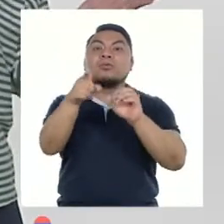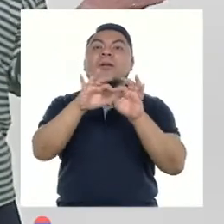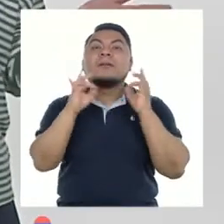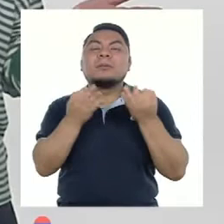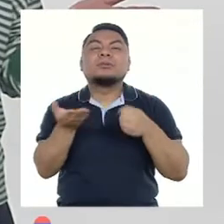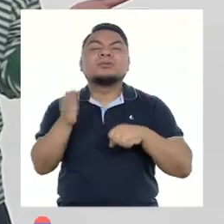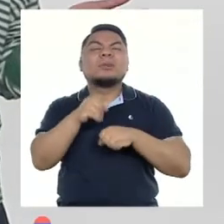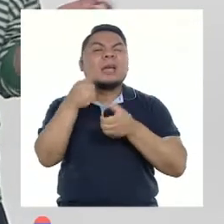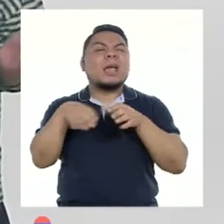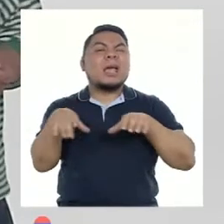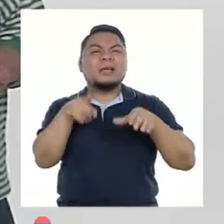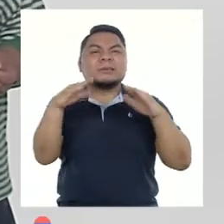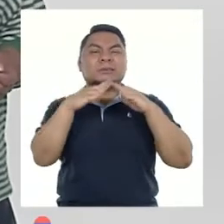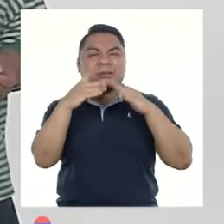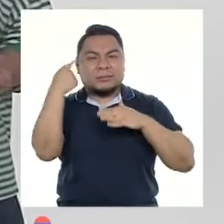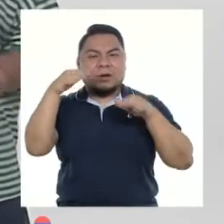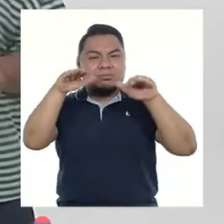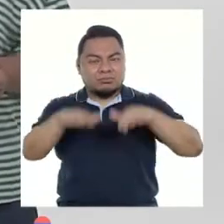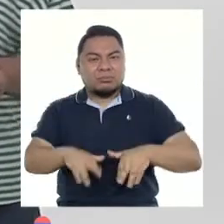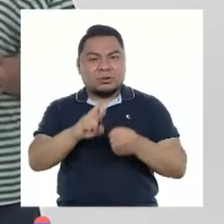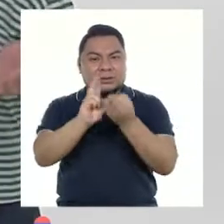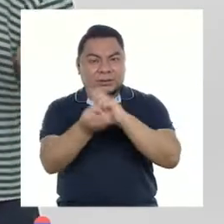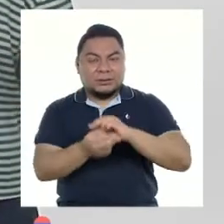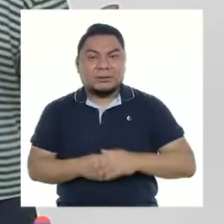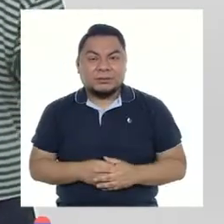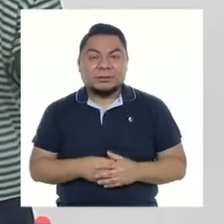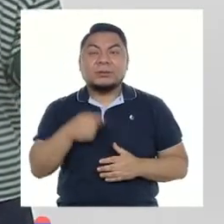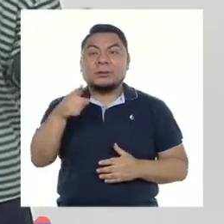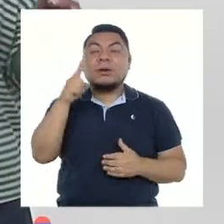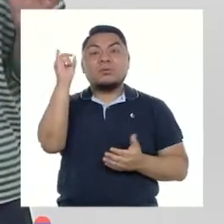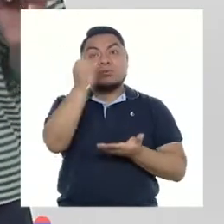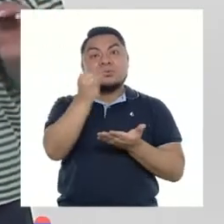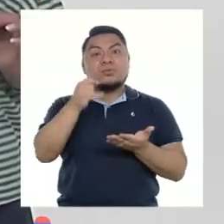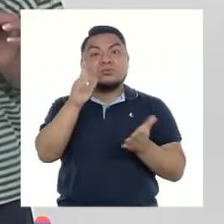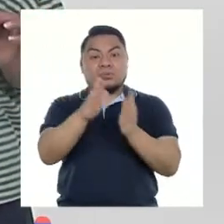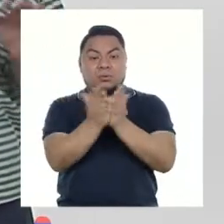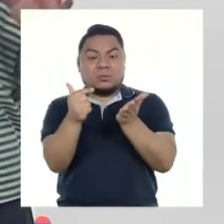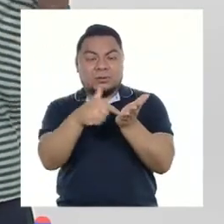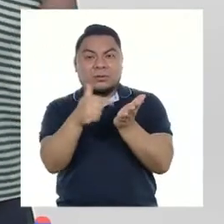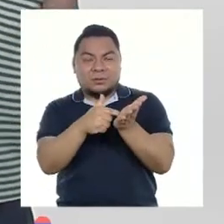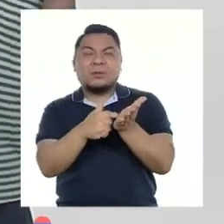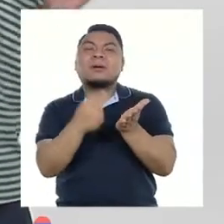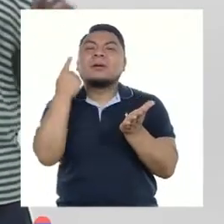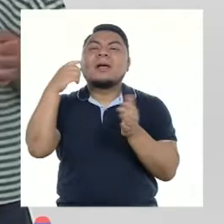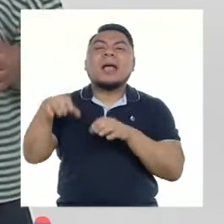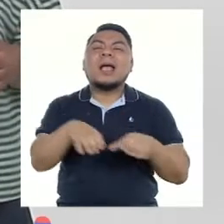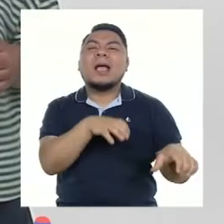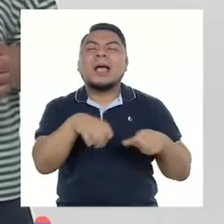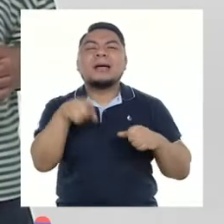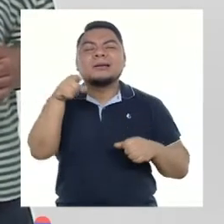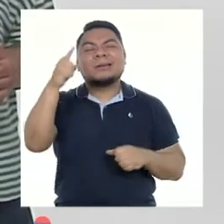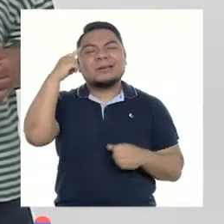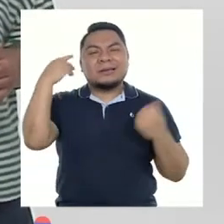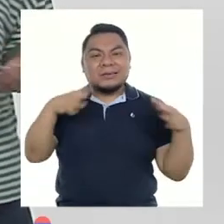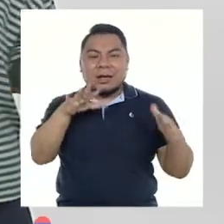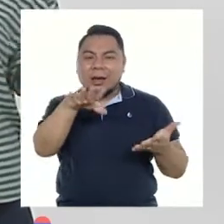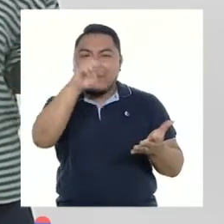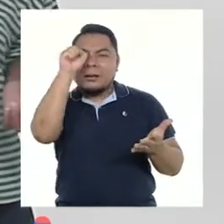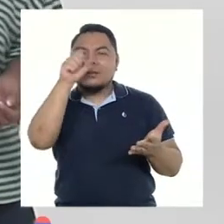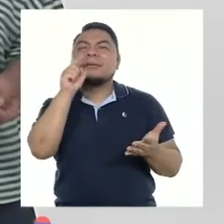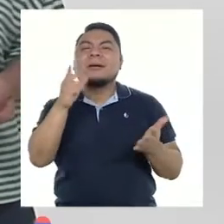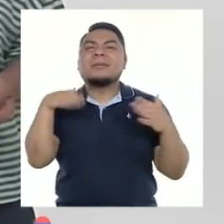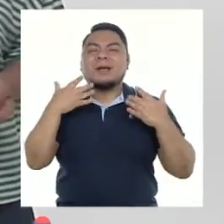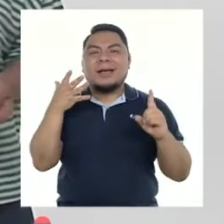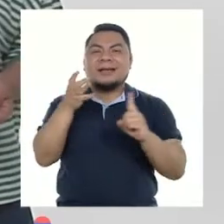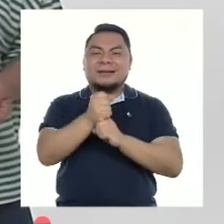familia sobre lo que hacen en casa para reducir los residuos. Dibujen en su cuaderno de campo las acciones que han identificado